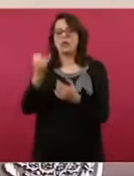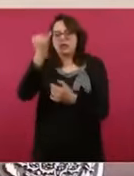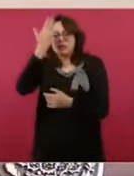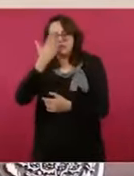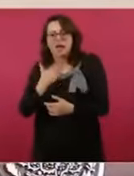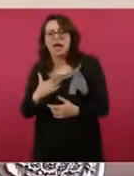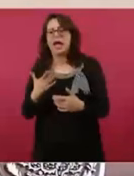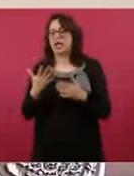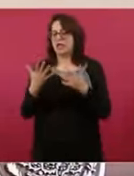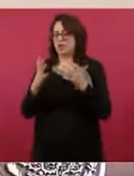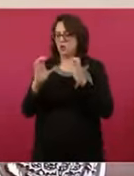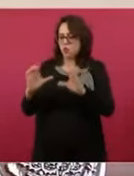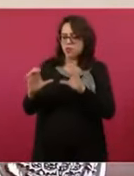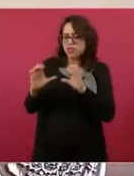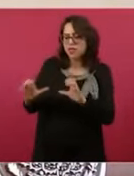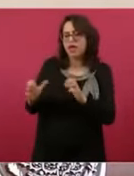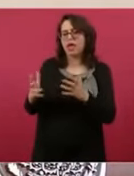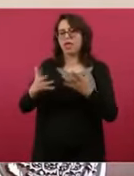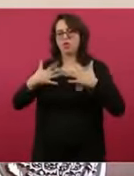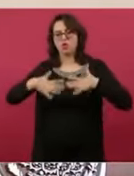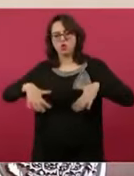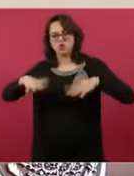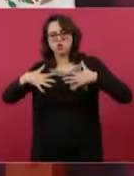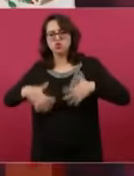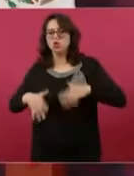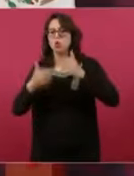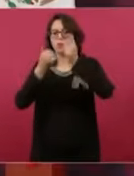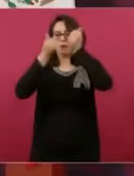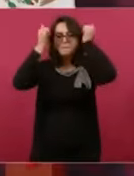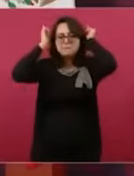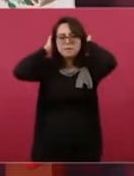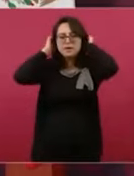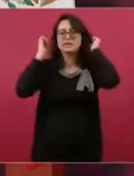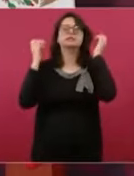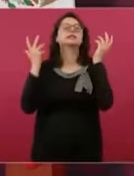arreglarse bien, y vestirse muy bien, y